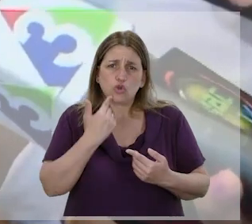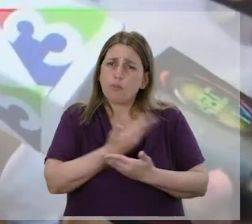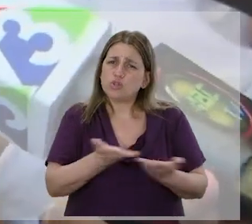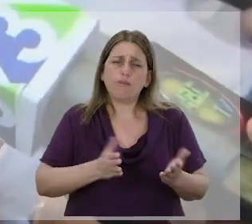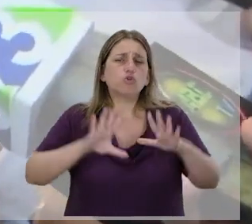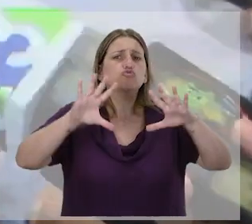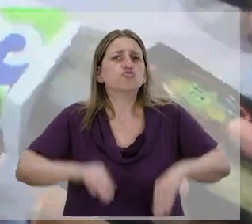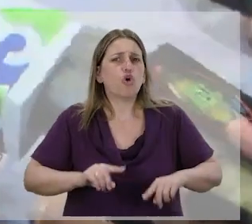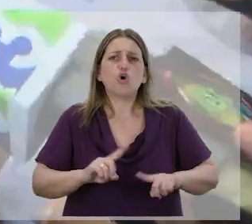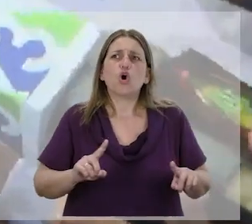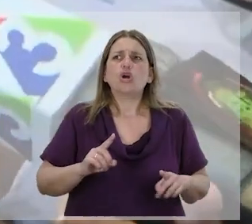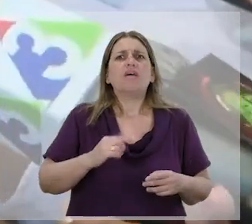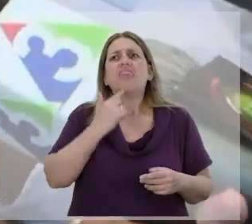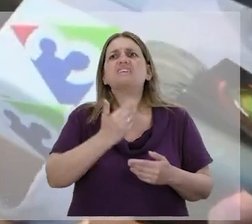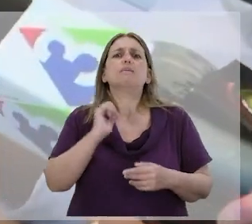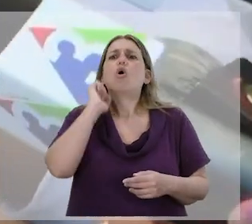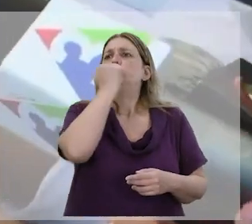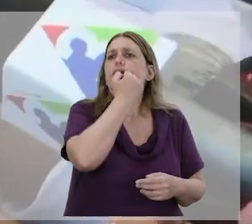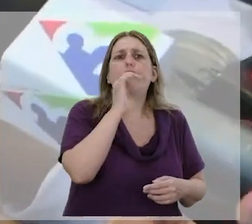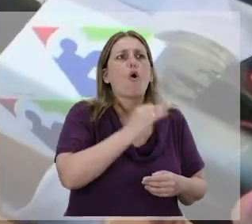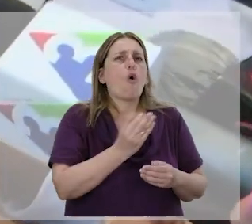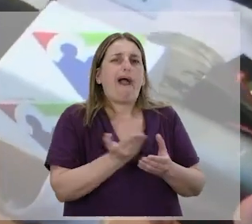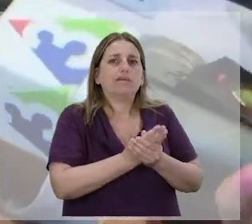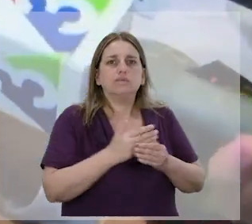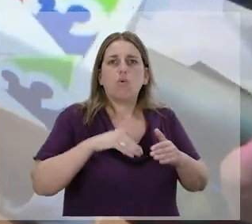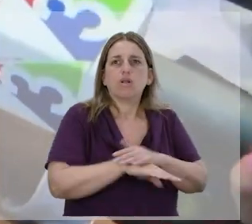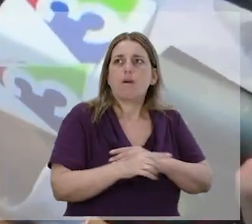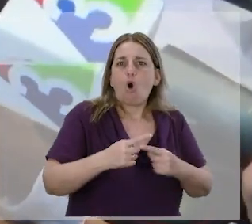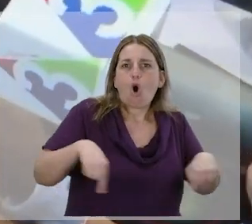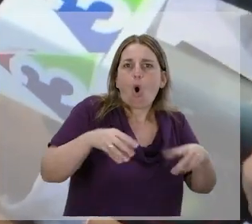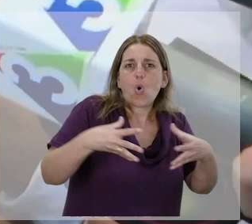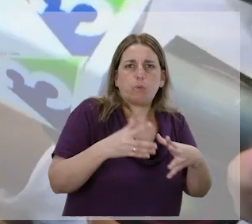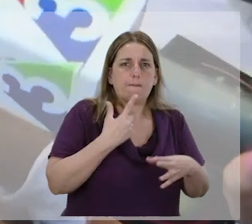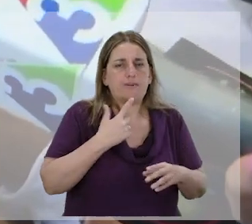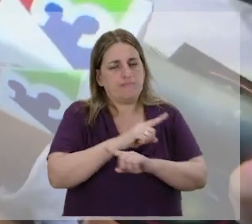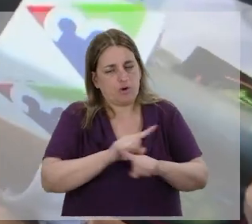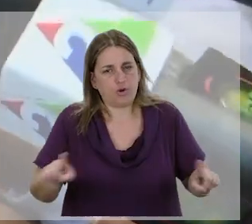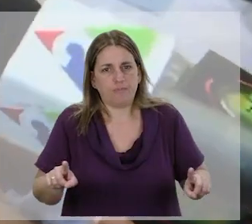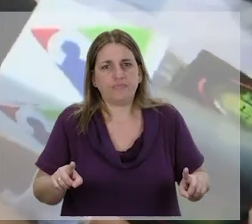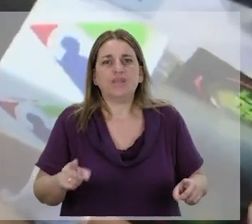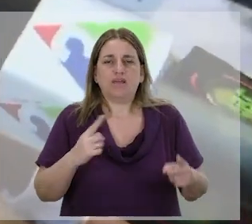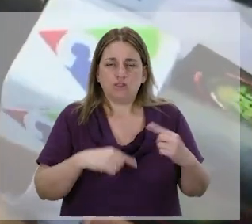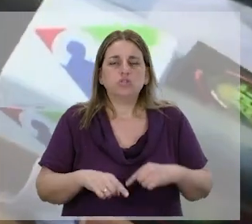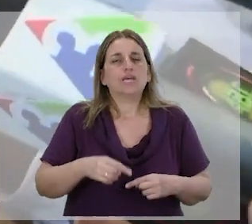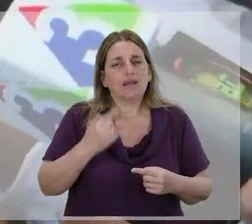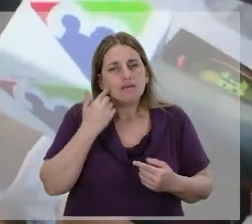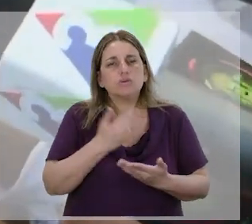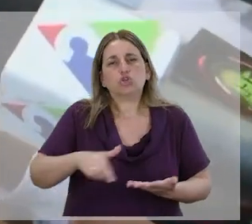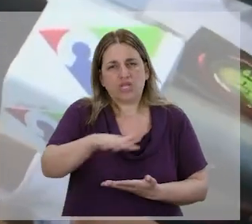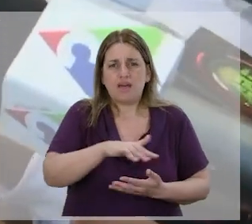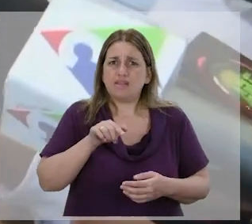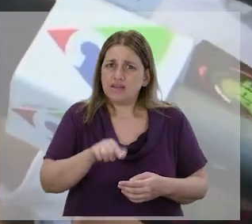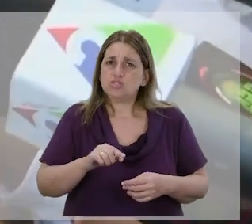y cada información que obtengamos, nosotros la hacemos pública. No la declaramos ni secreta, ni la mandamos un archivo y la usamos entre